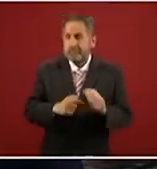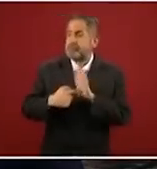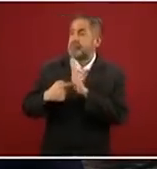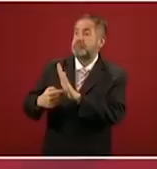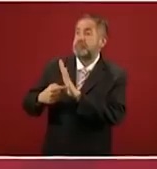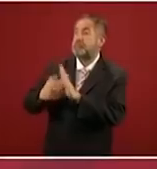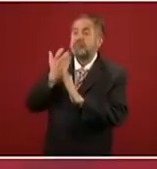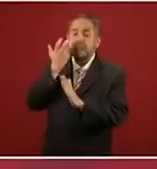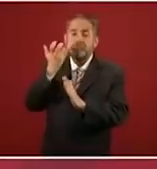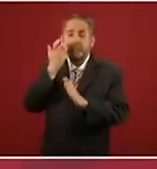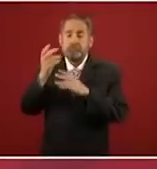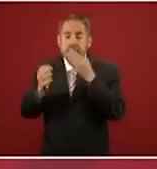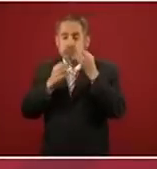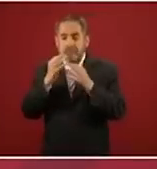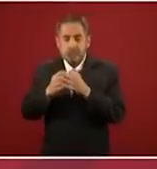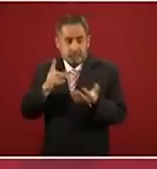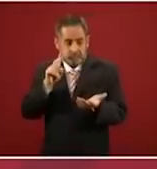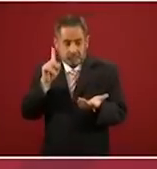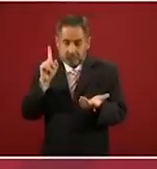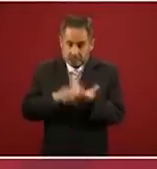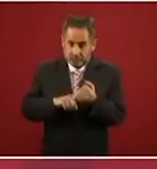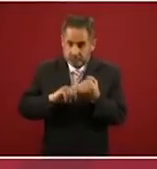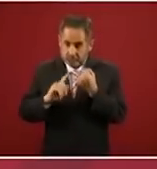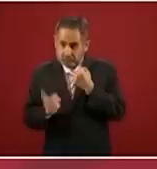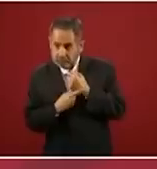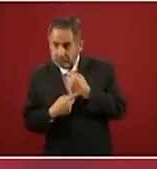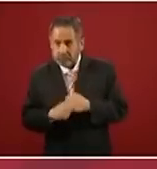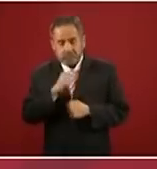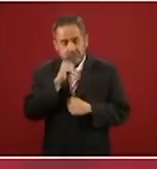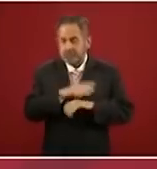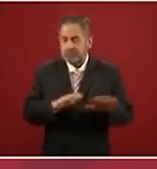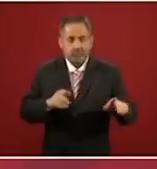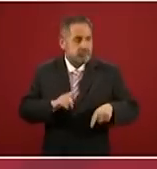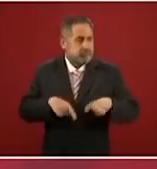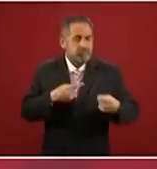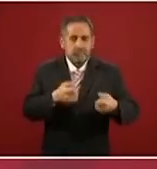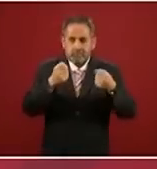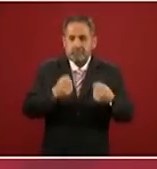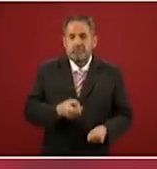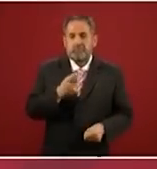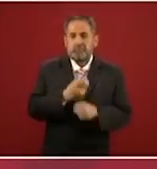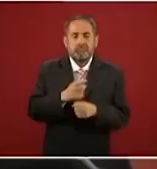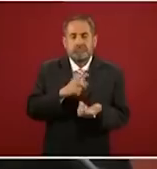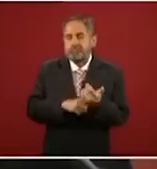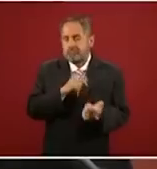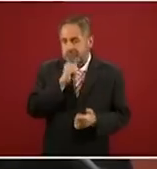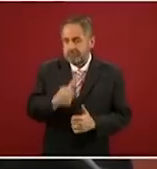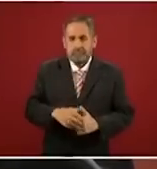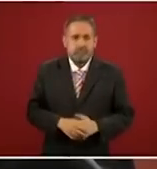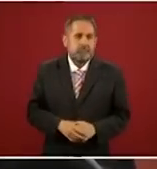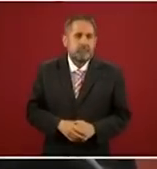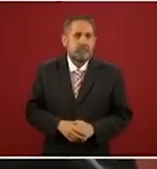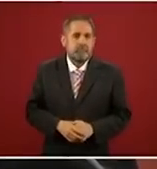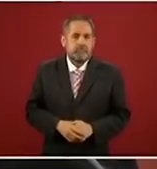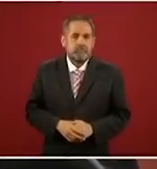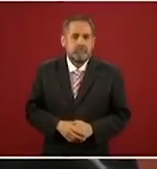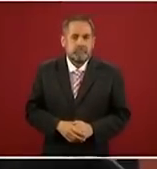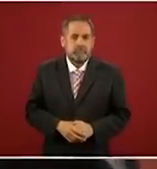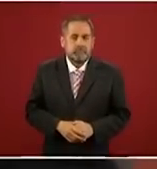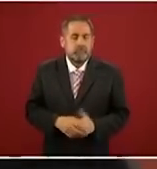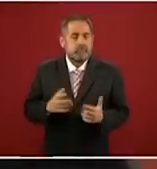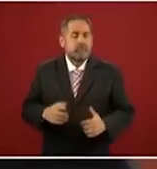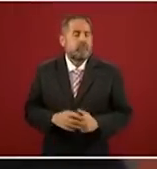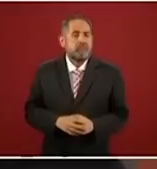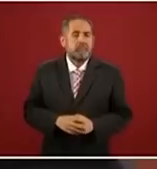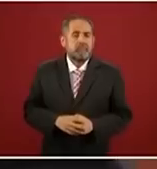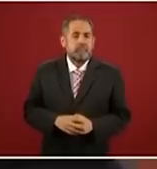publicidad y no se atendían las causas ni tampoco se garantizaba la seguridad de la gente bueno